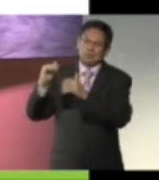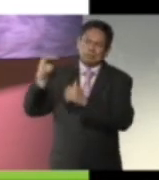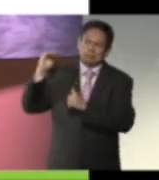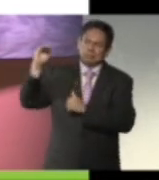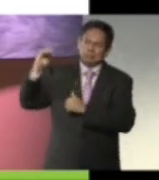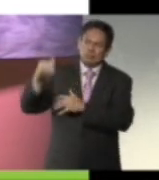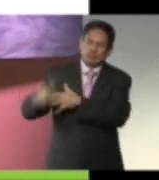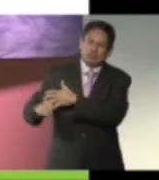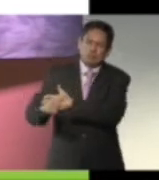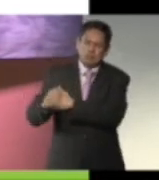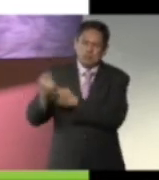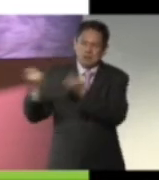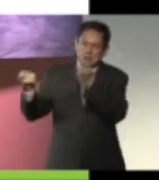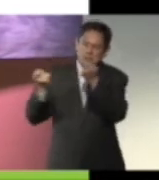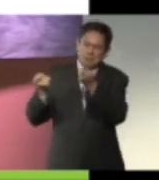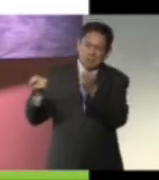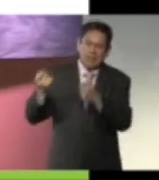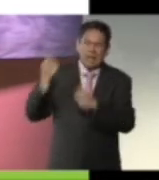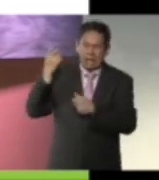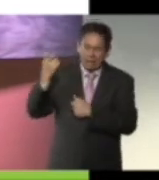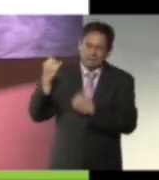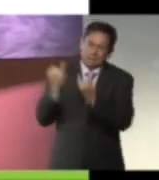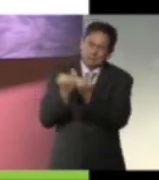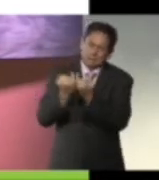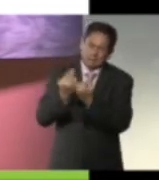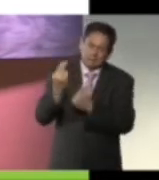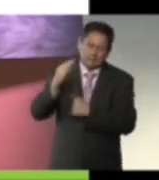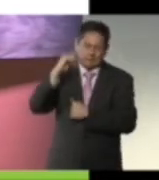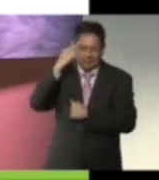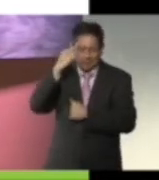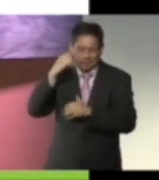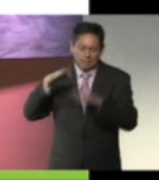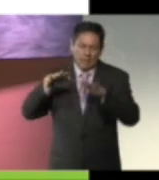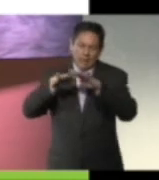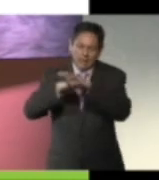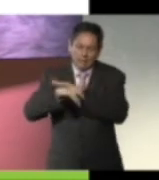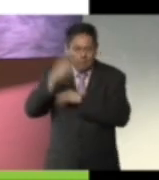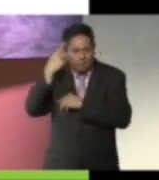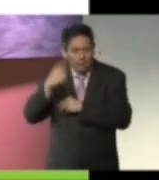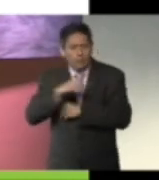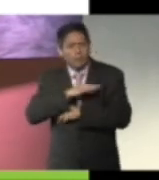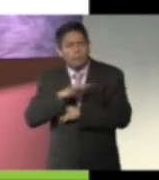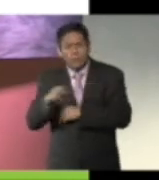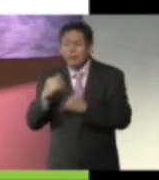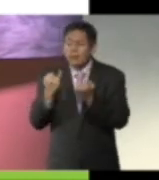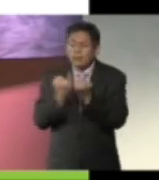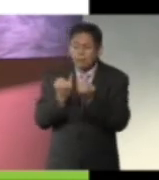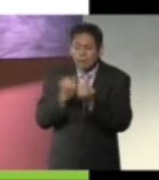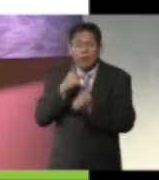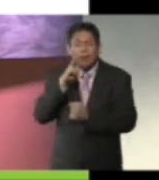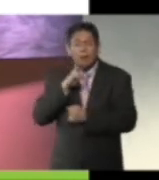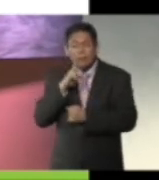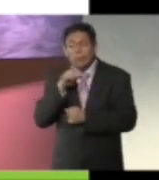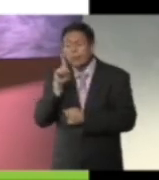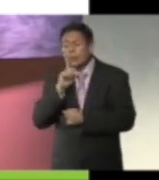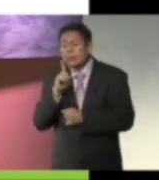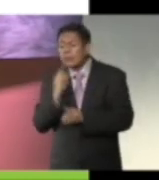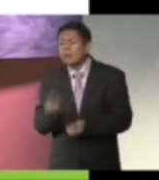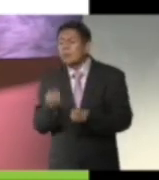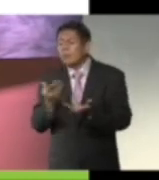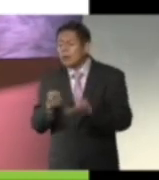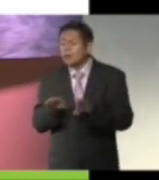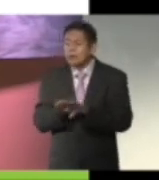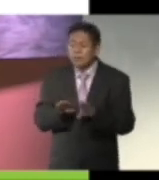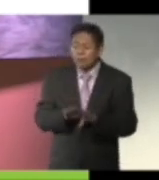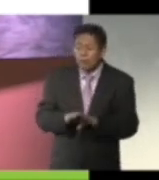hacemos análisis de género, en ese diagnóstico de las necesidades estratégicas, de las necesidades básicas. La perspectiva de género tiene que estar en todas